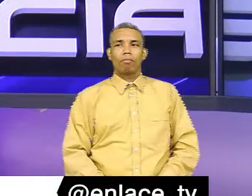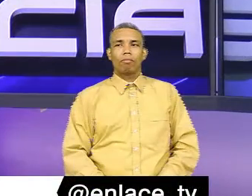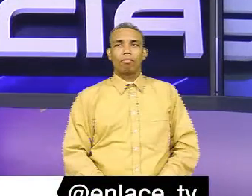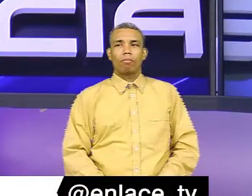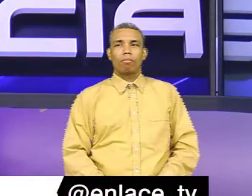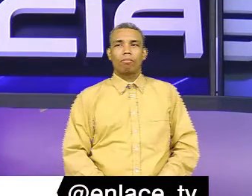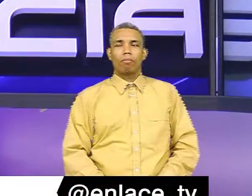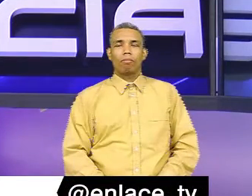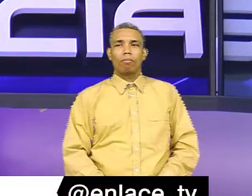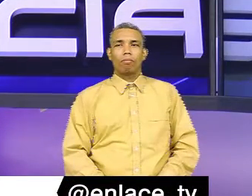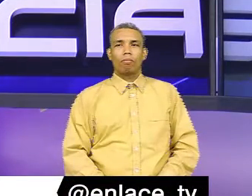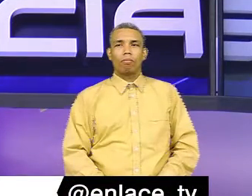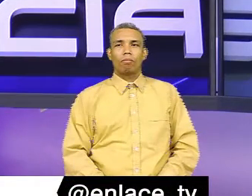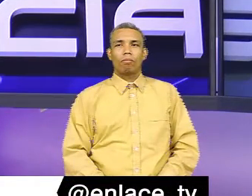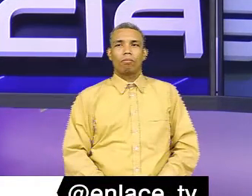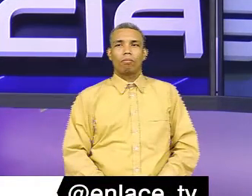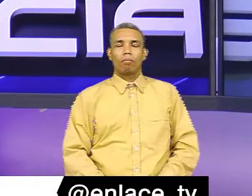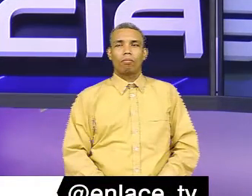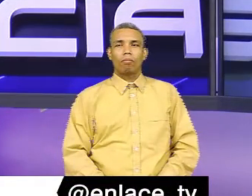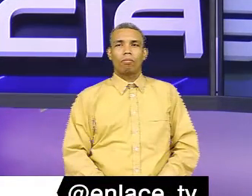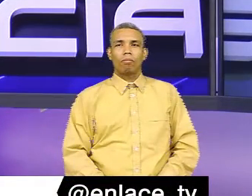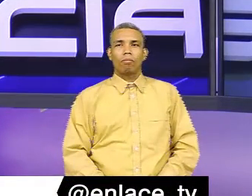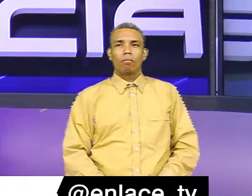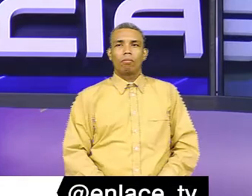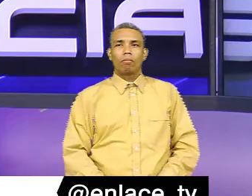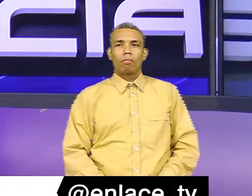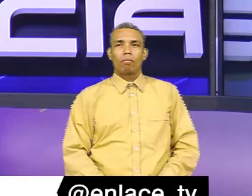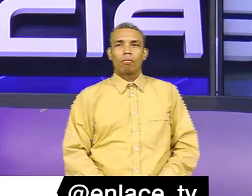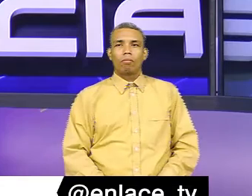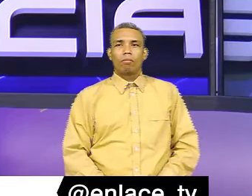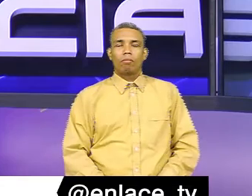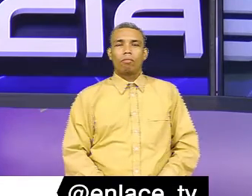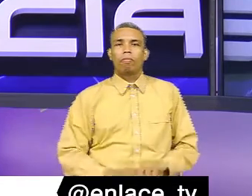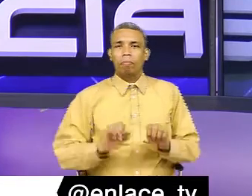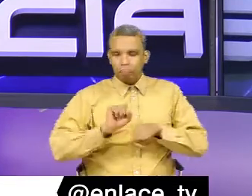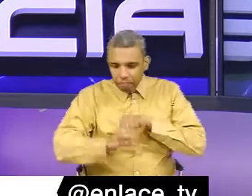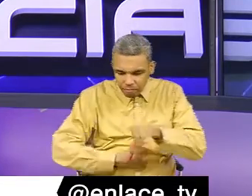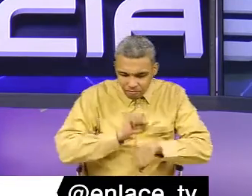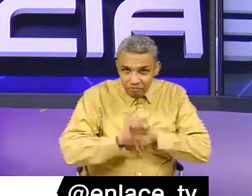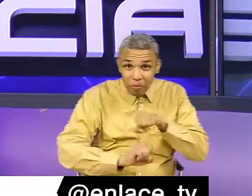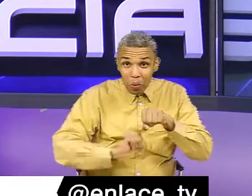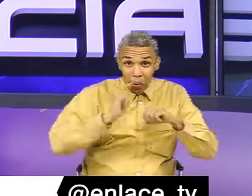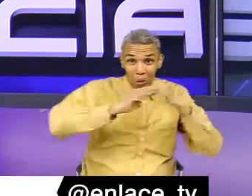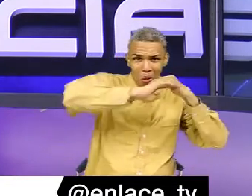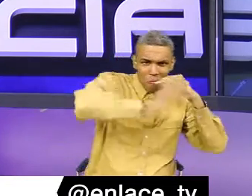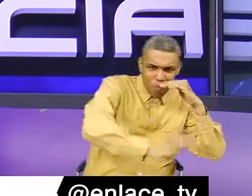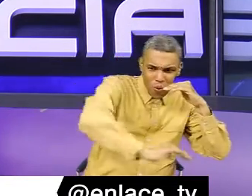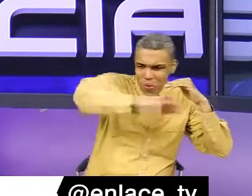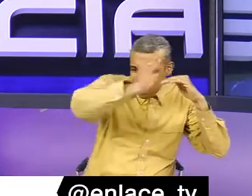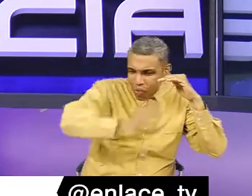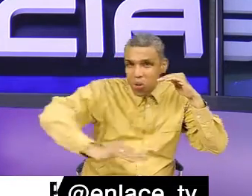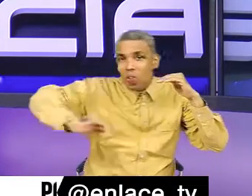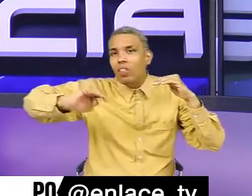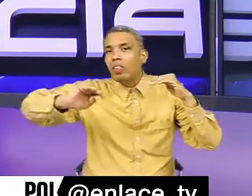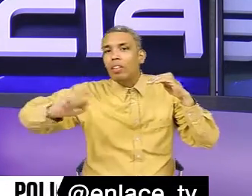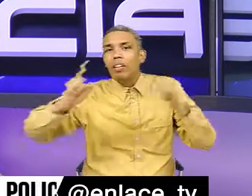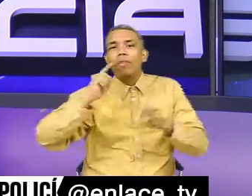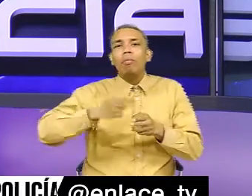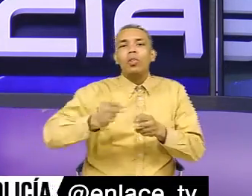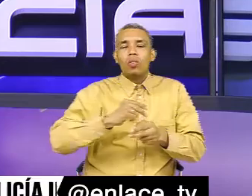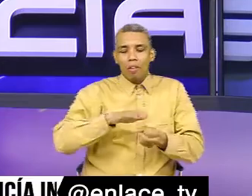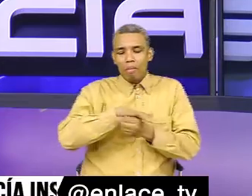Y la adrenalina sobre ruedas en su máxima expresión se tomará la pista de Deer Jump del barrio del Campín en la Comuna 7 este fin de semana. En este